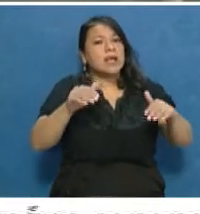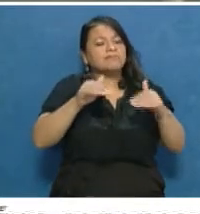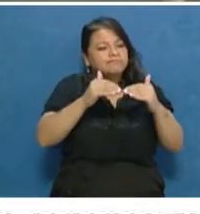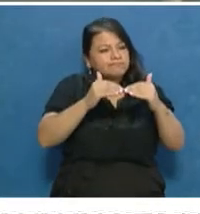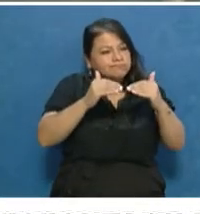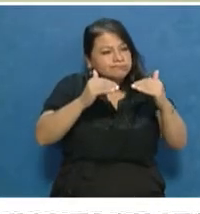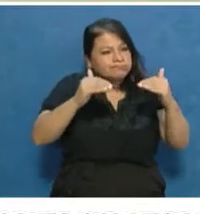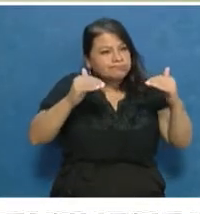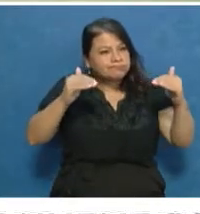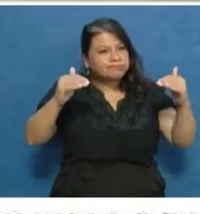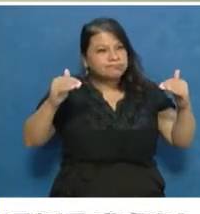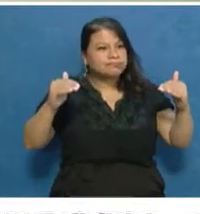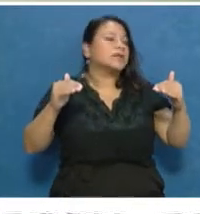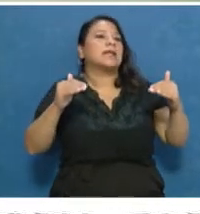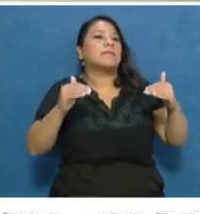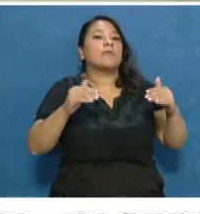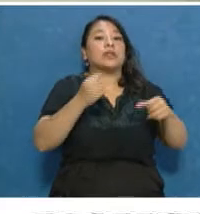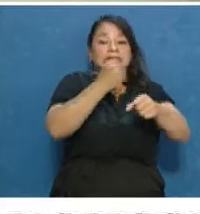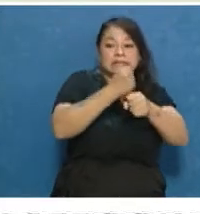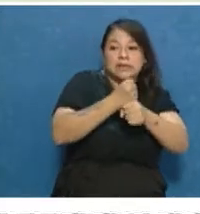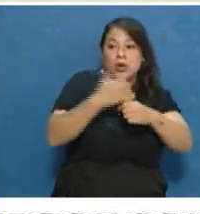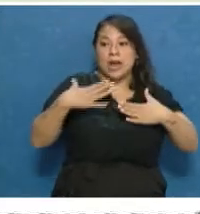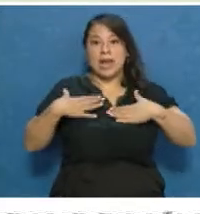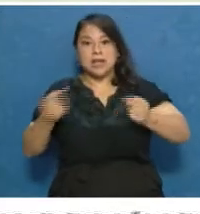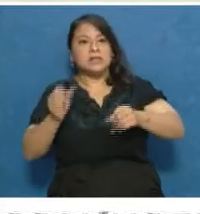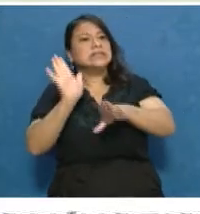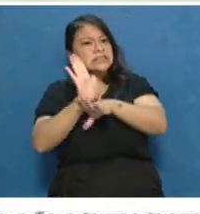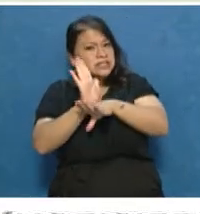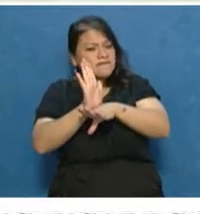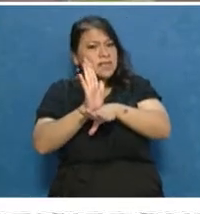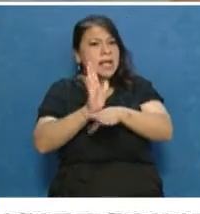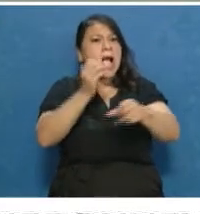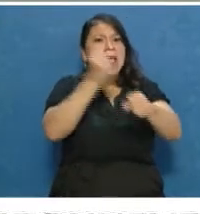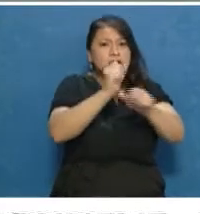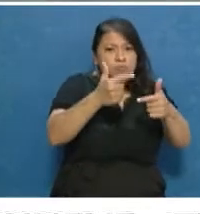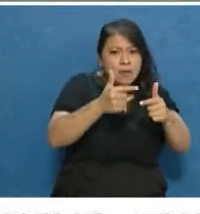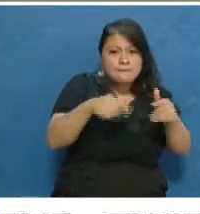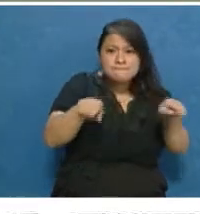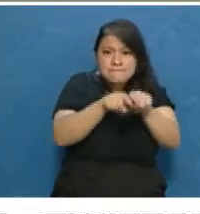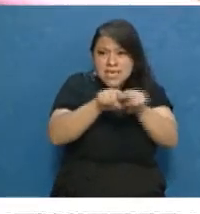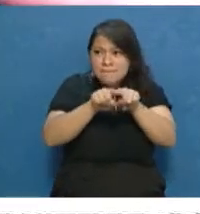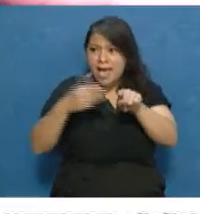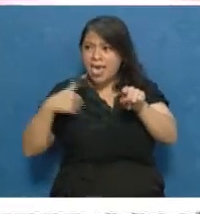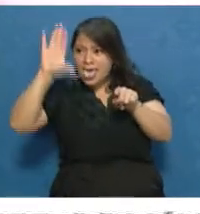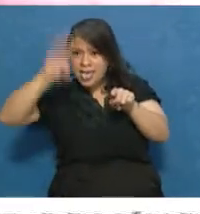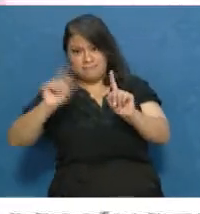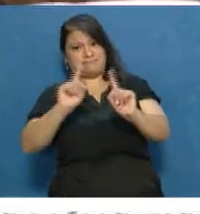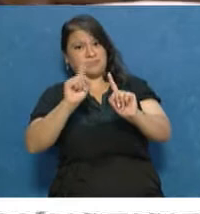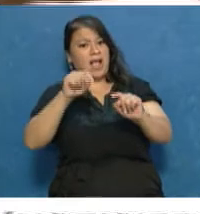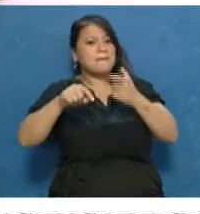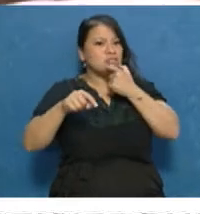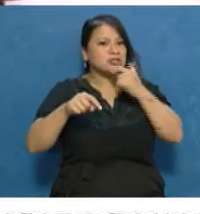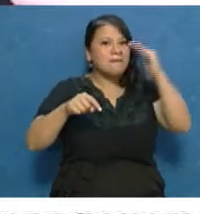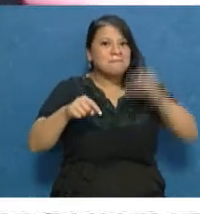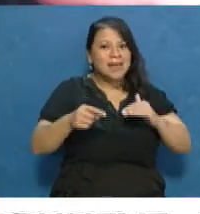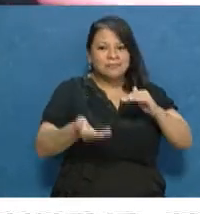entre el funcionamiento de la economía y lo sanitario significa que la desocupación no ha sido como en el resto del país. ¿Usted cree que ahí está la diferencia entre sus